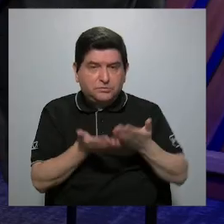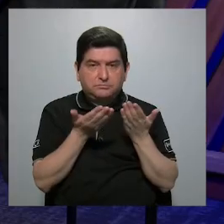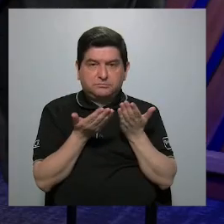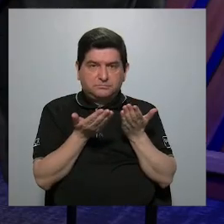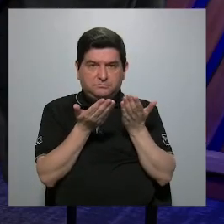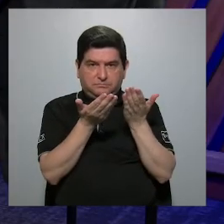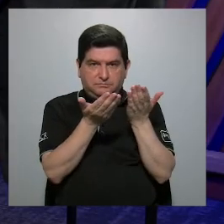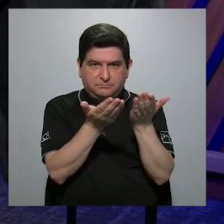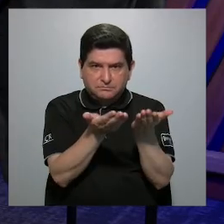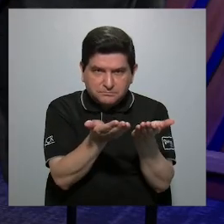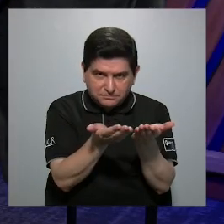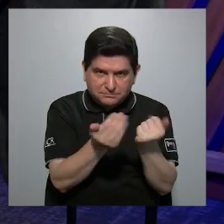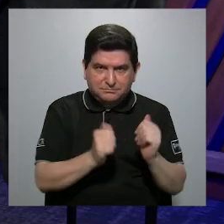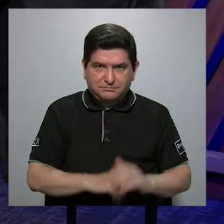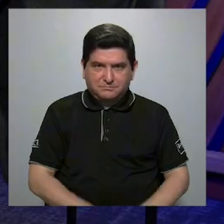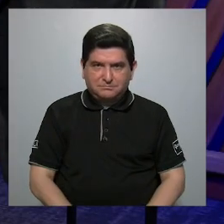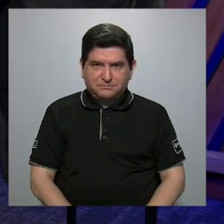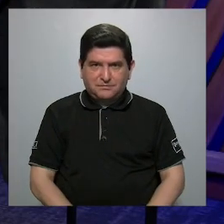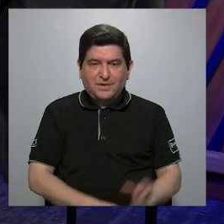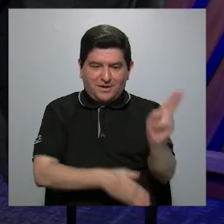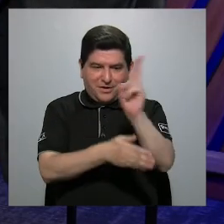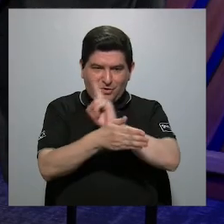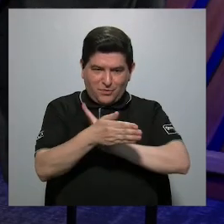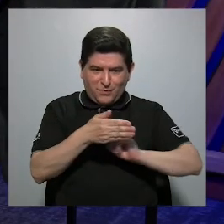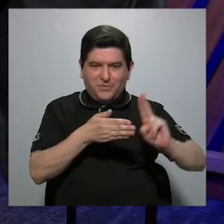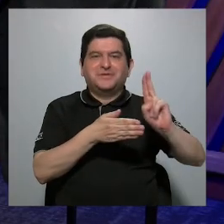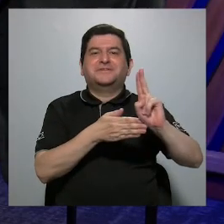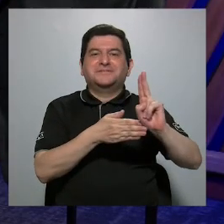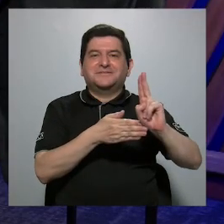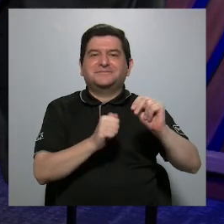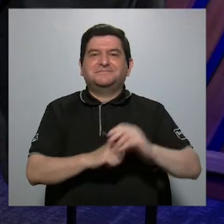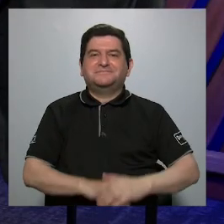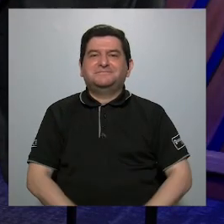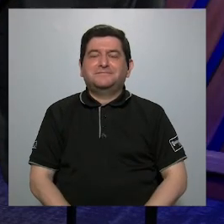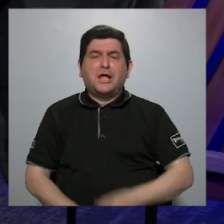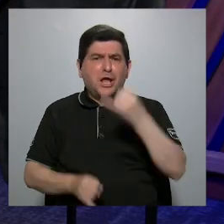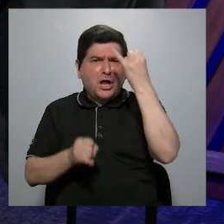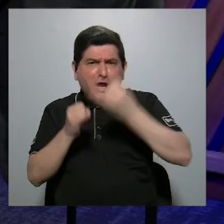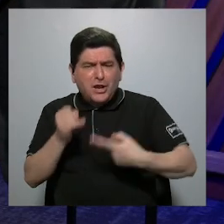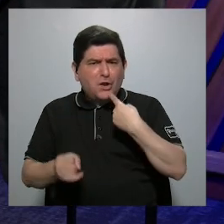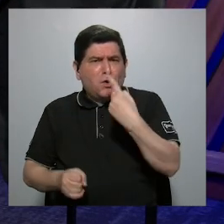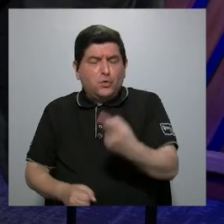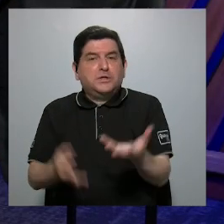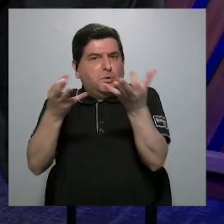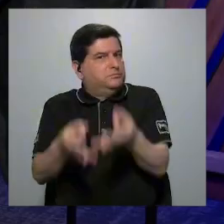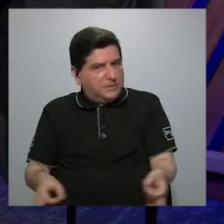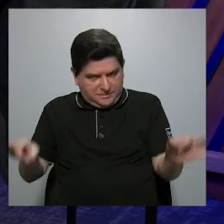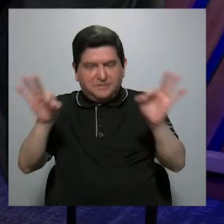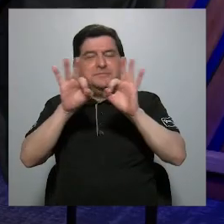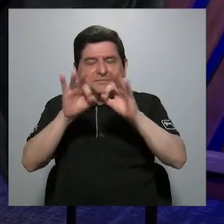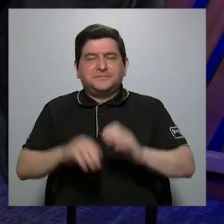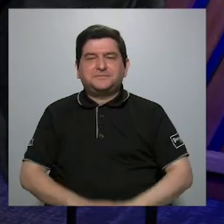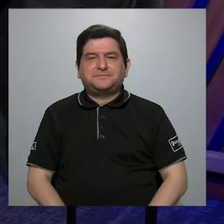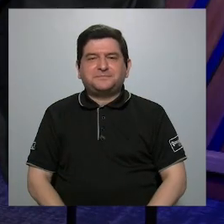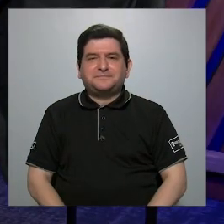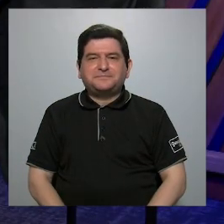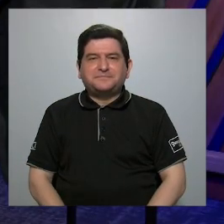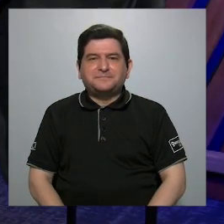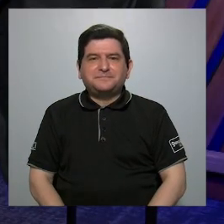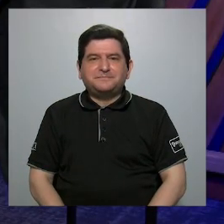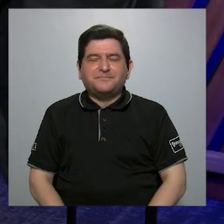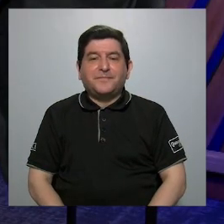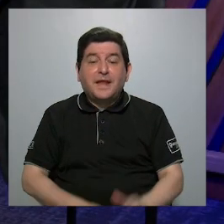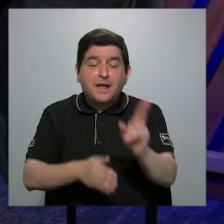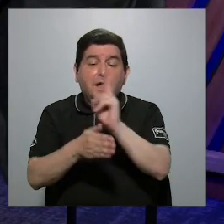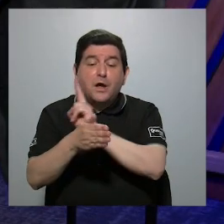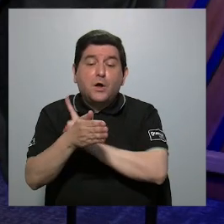se va a dedicar a la universidad. Y lo último que él dice, que es fundamental, es